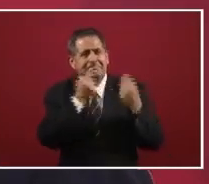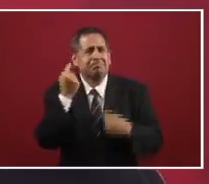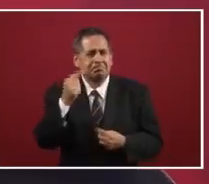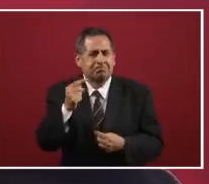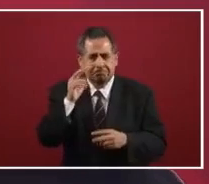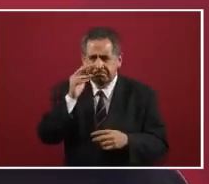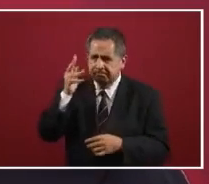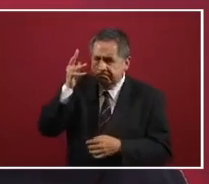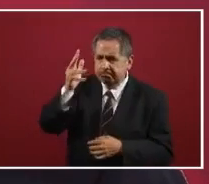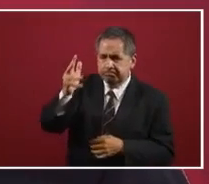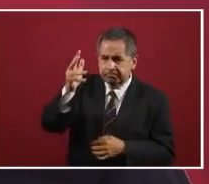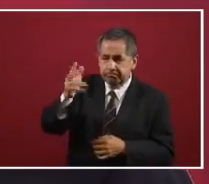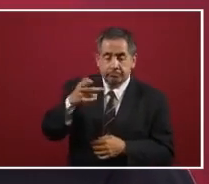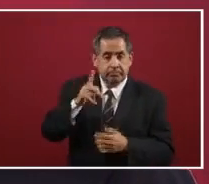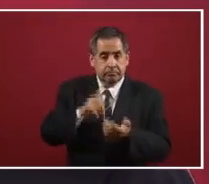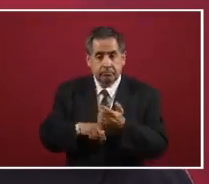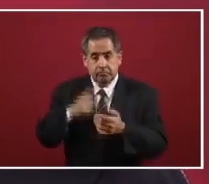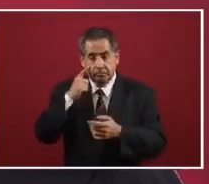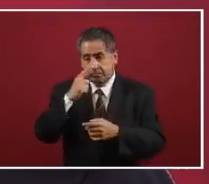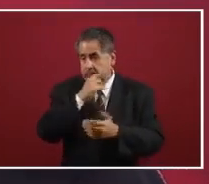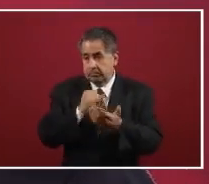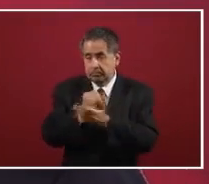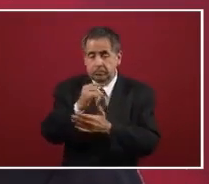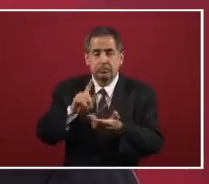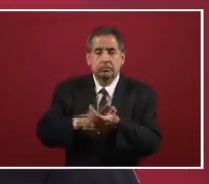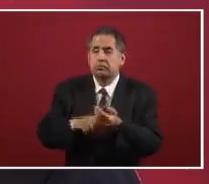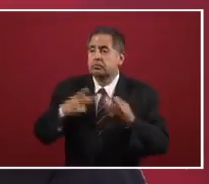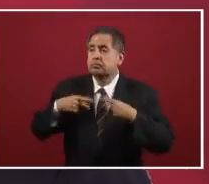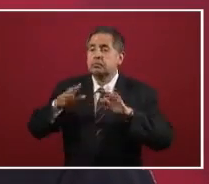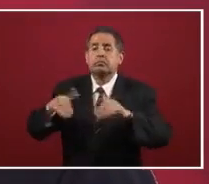Sin embargo, en la democracia el pueblo manda,